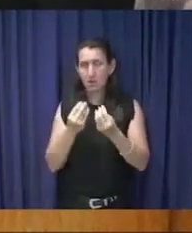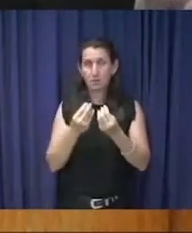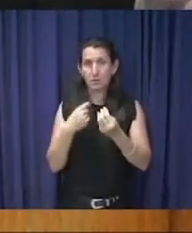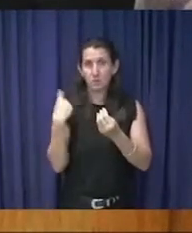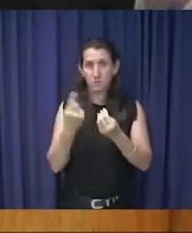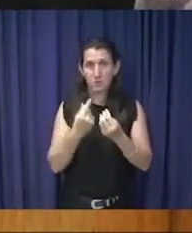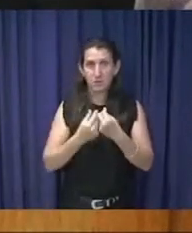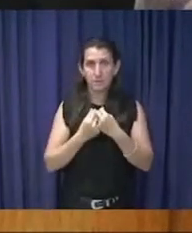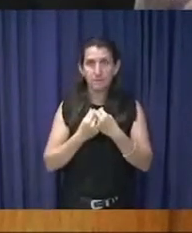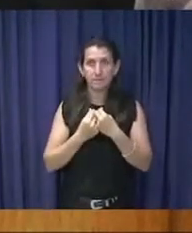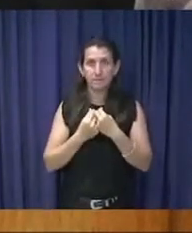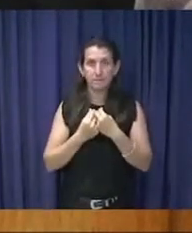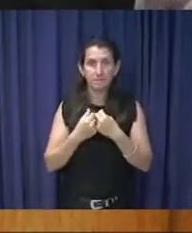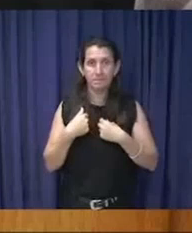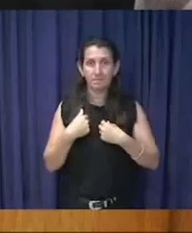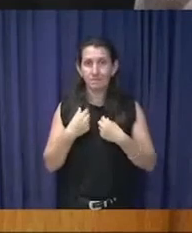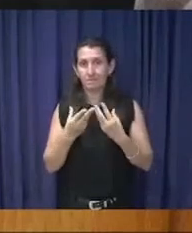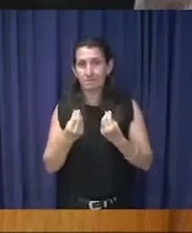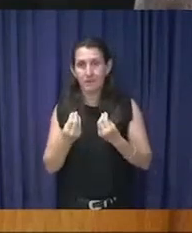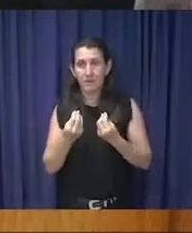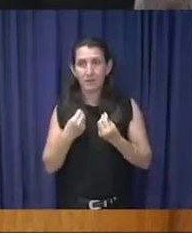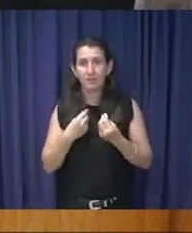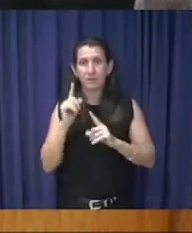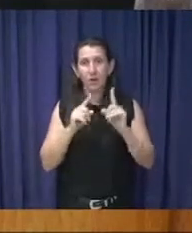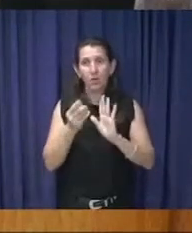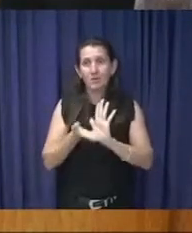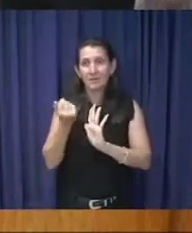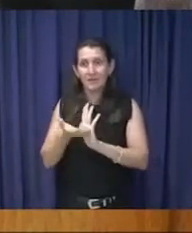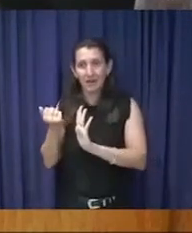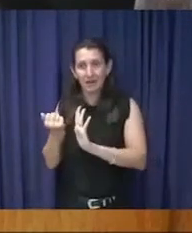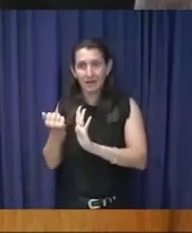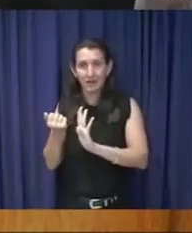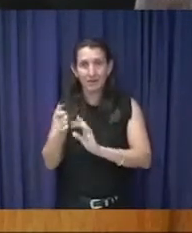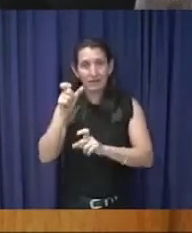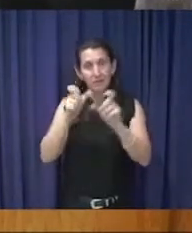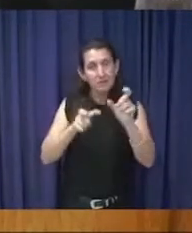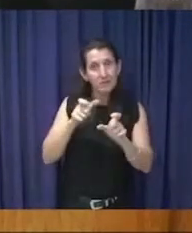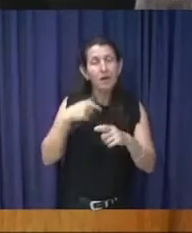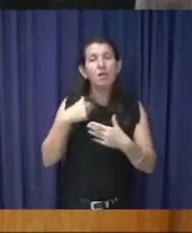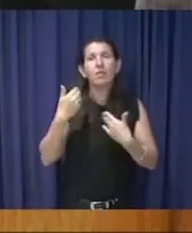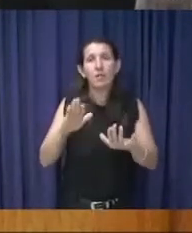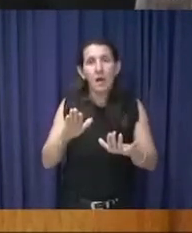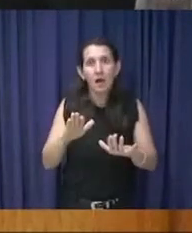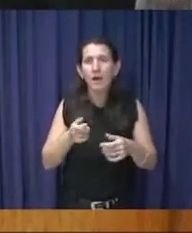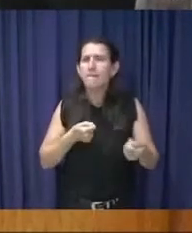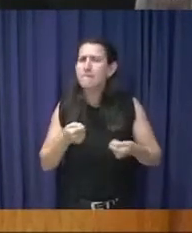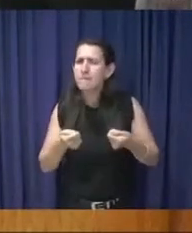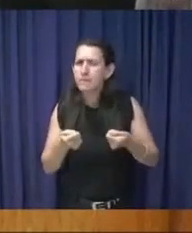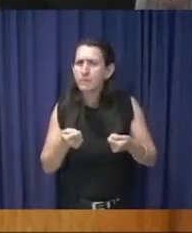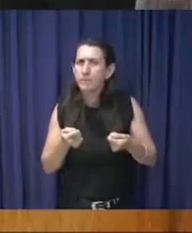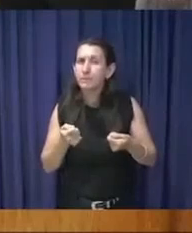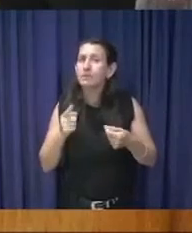Tenemos miedo de que se nos saque a ciertos dirigentes de ciertos lugares y dejen de manejar